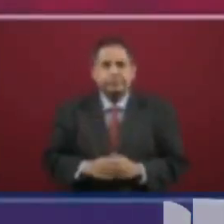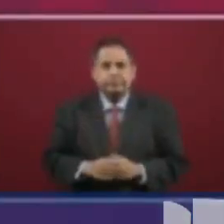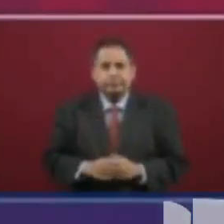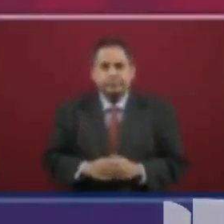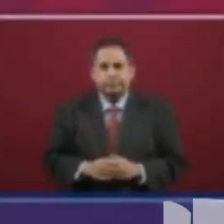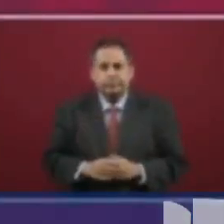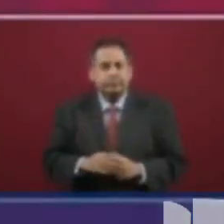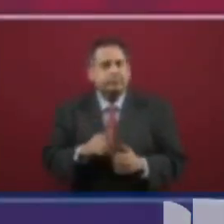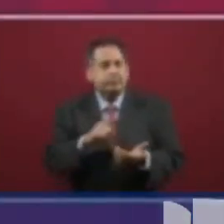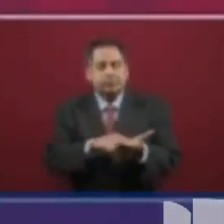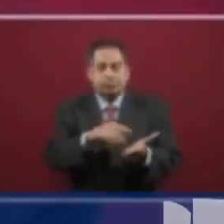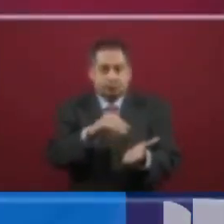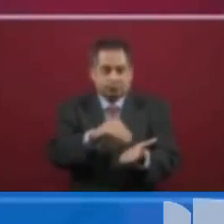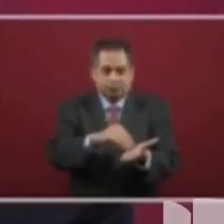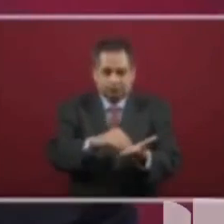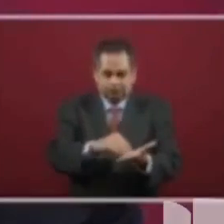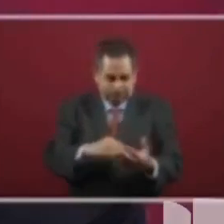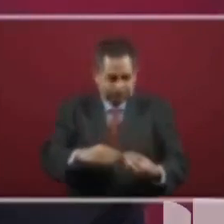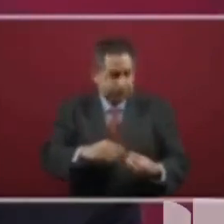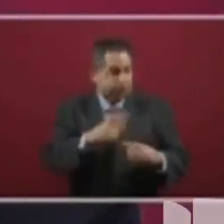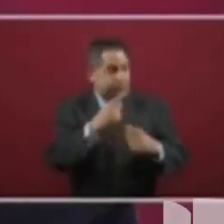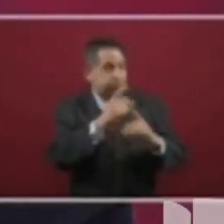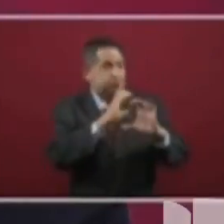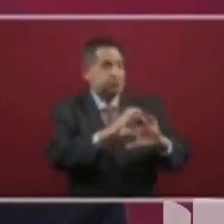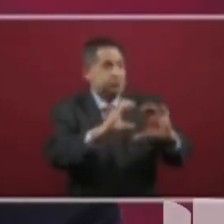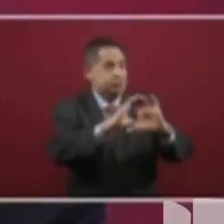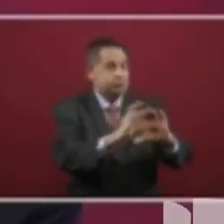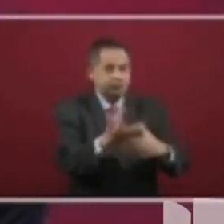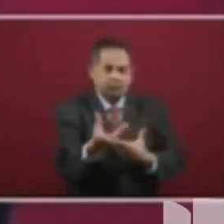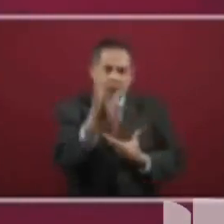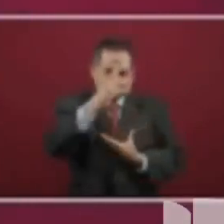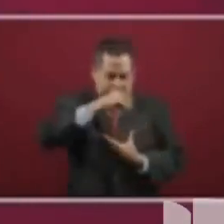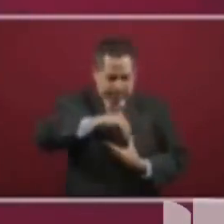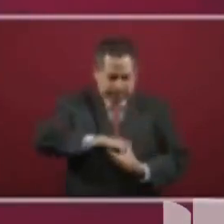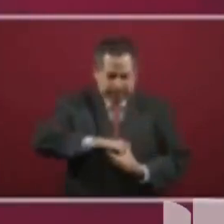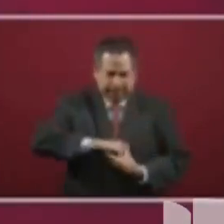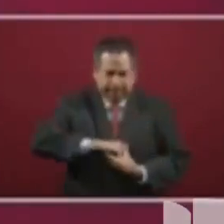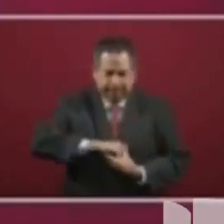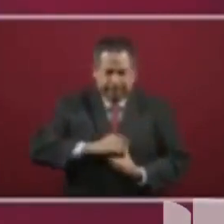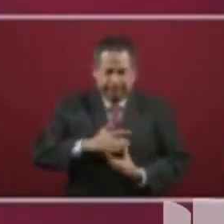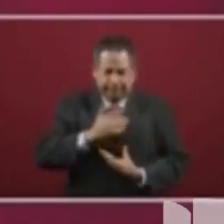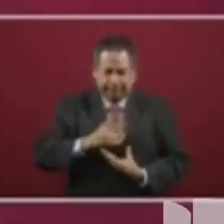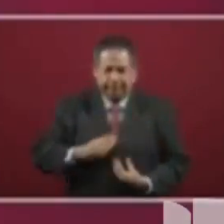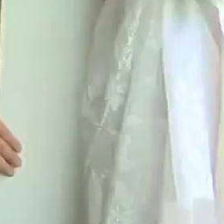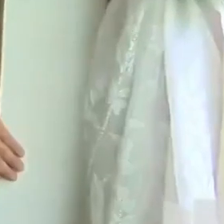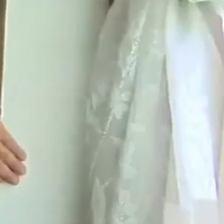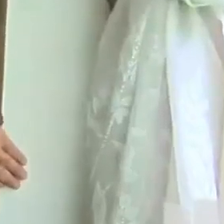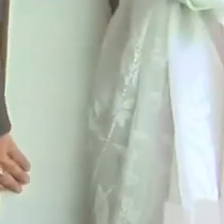vive por sus canciones, por su talento.